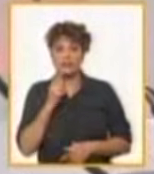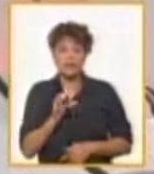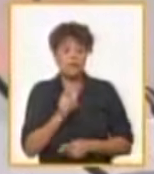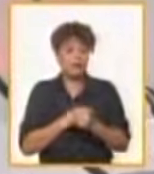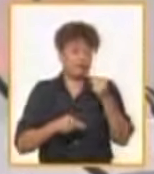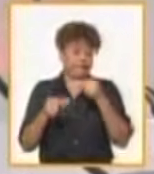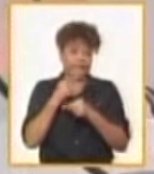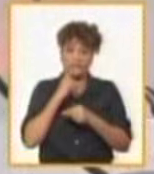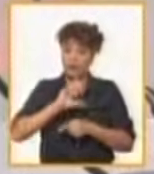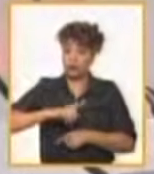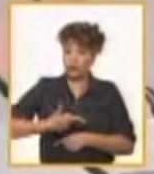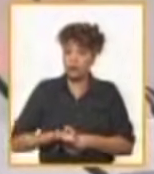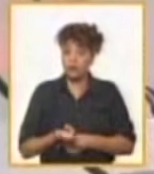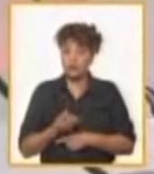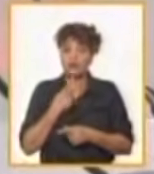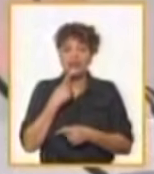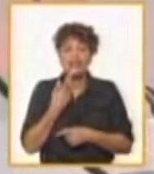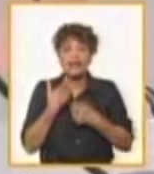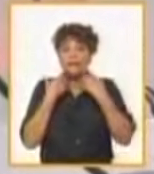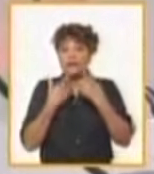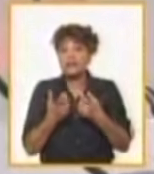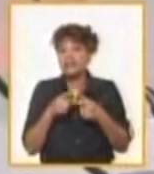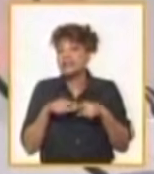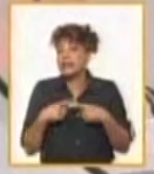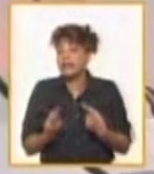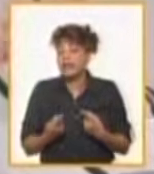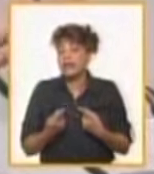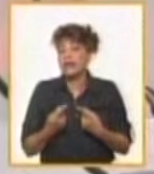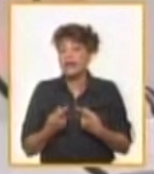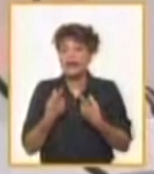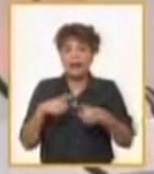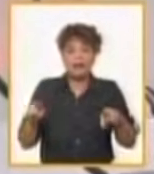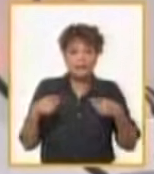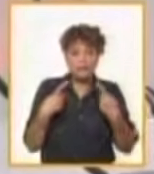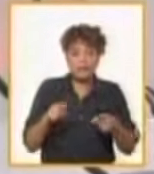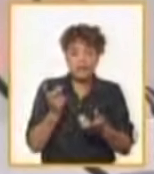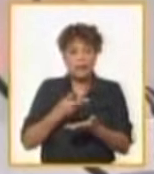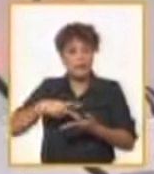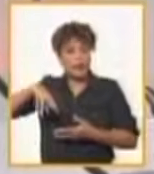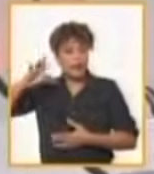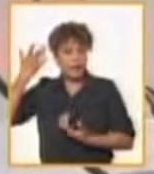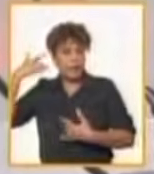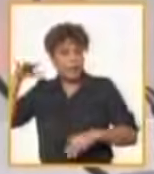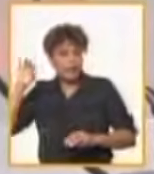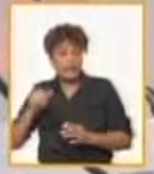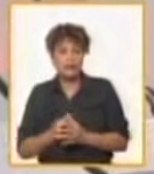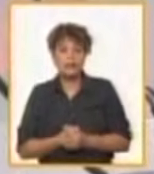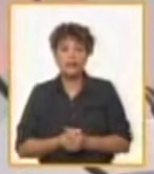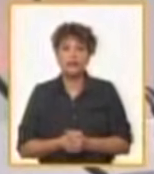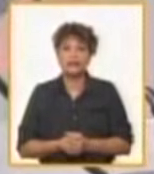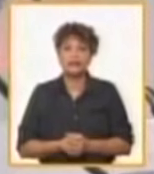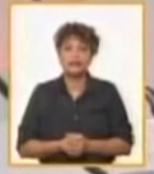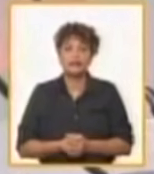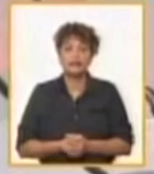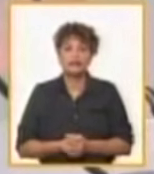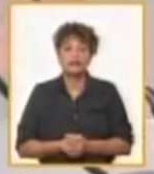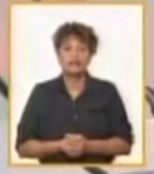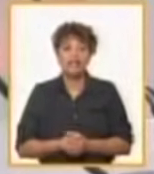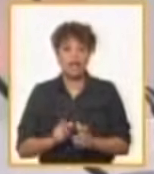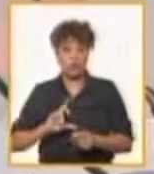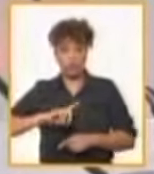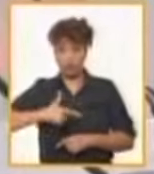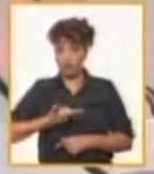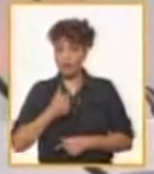orquesta sinfónica, al ballet, a la misma biblioteca, a la imprenta nacional, o sea, tratar de que esa gran cultura, esa alta